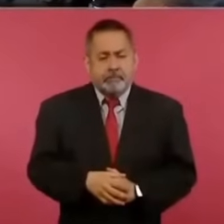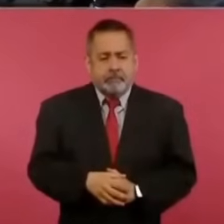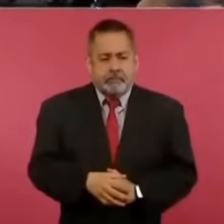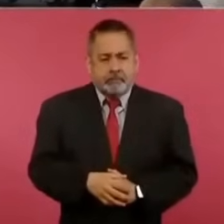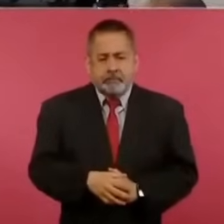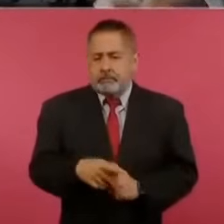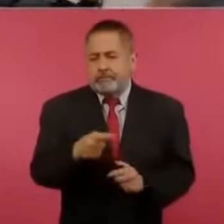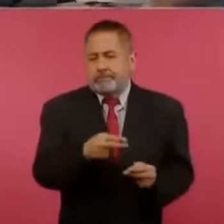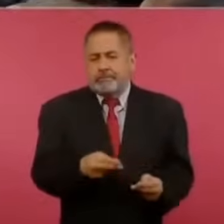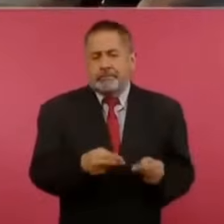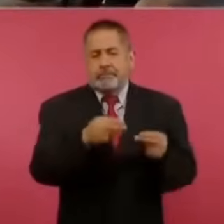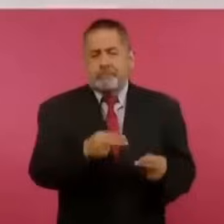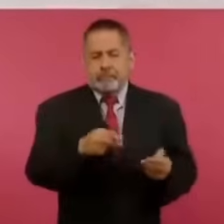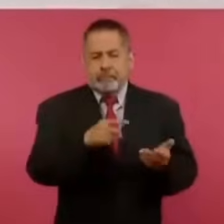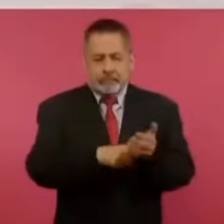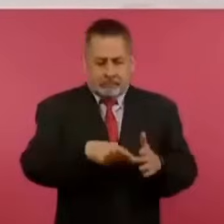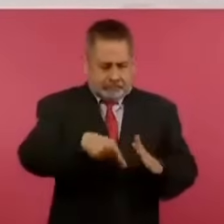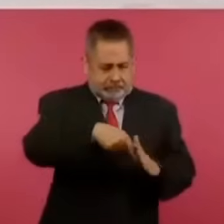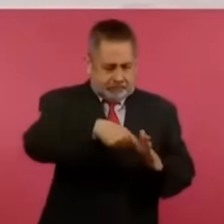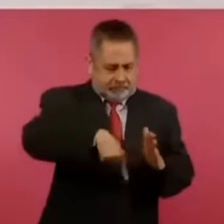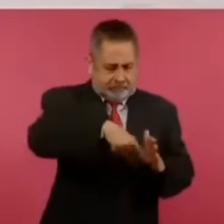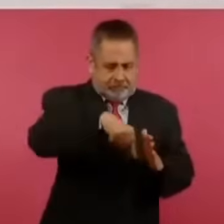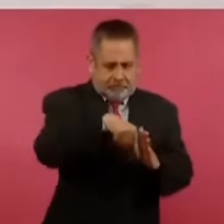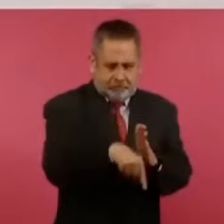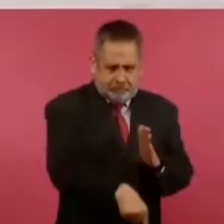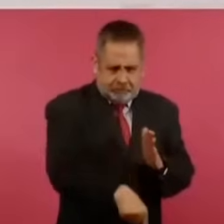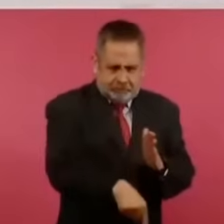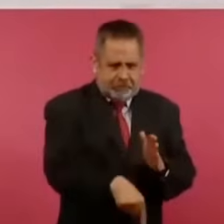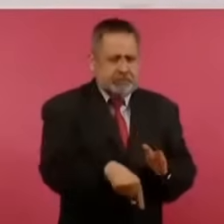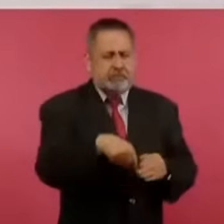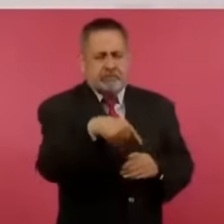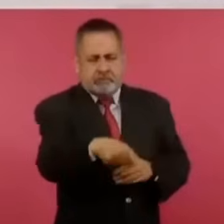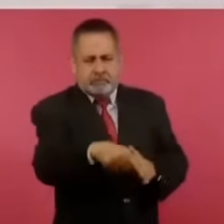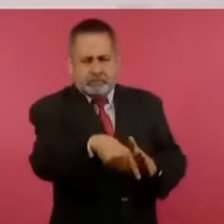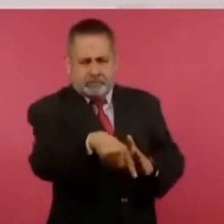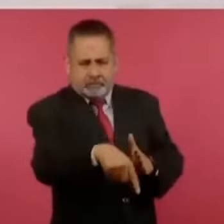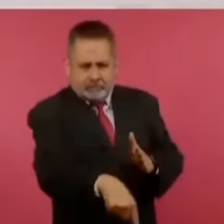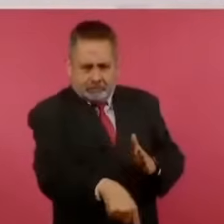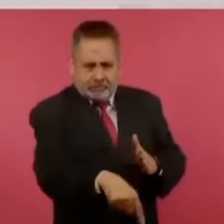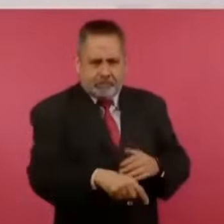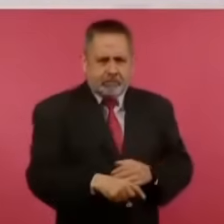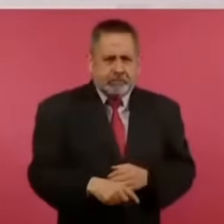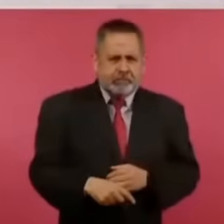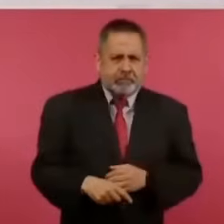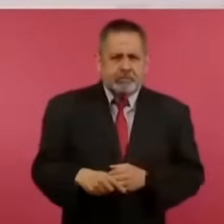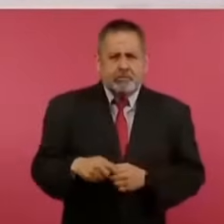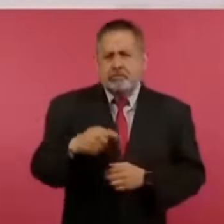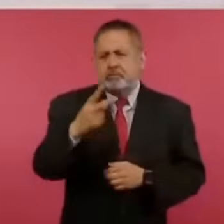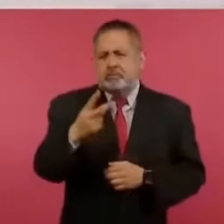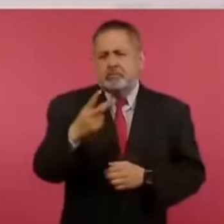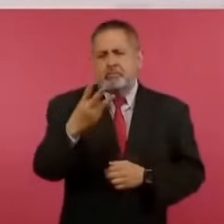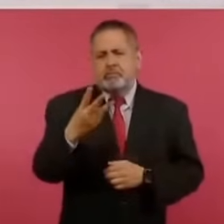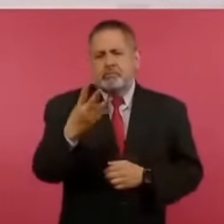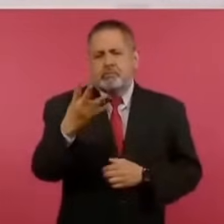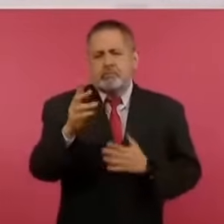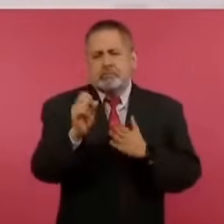el negocio de la perforación de pozos. Eran pozos que producían 2, 3, 4 meses,